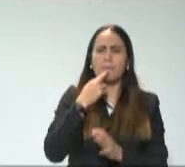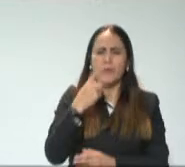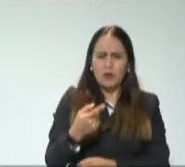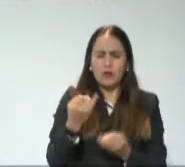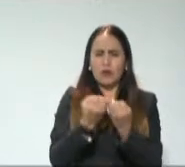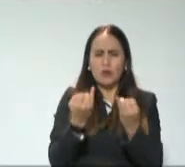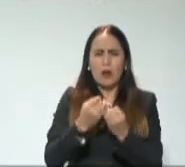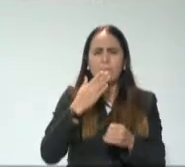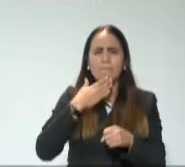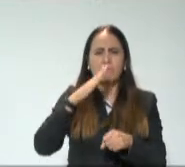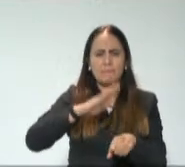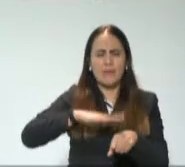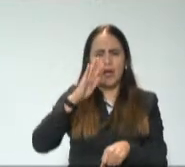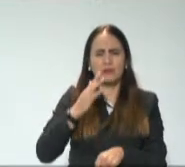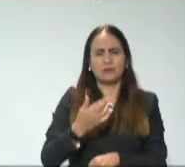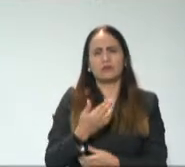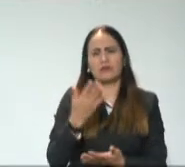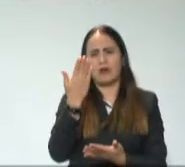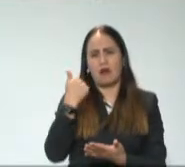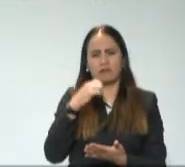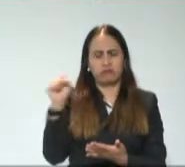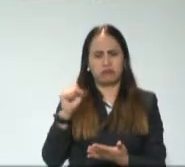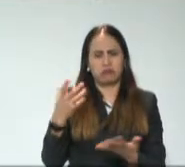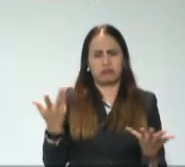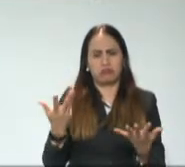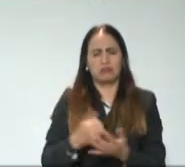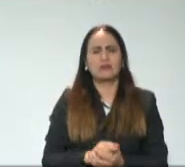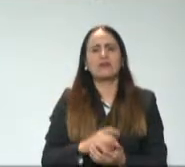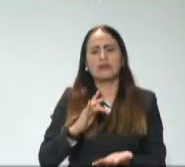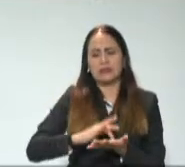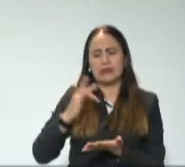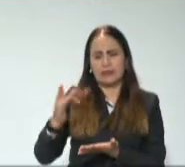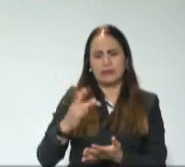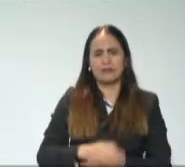eficientar Muchas gracias por la participación